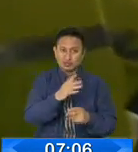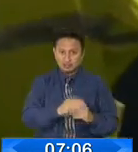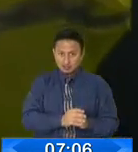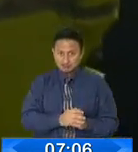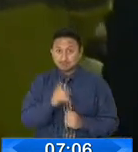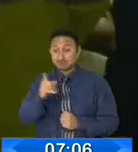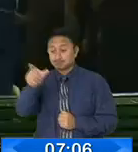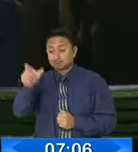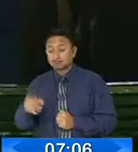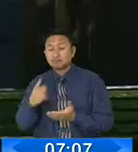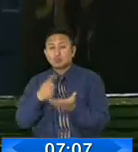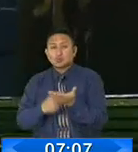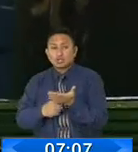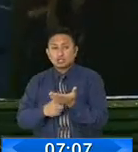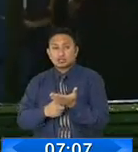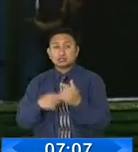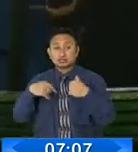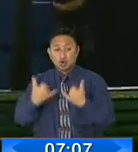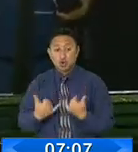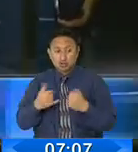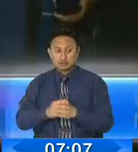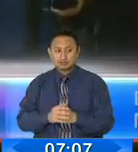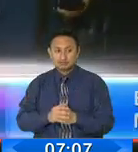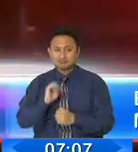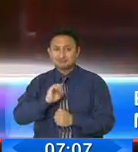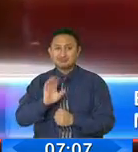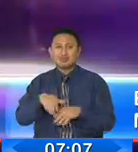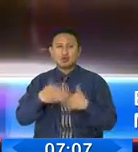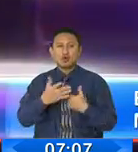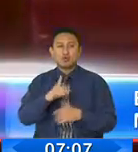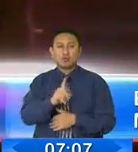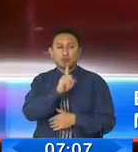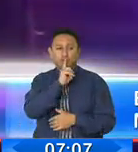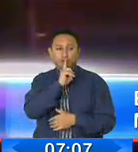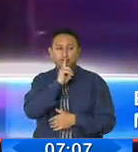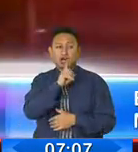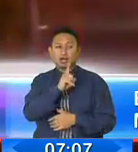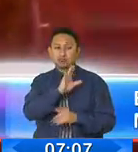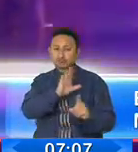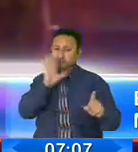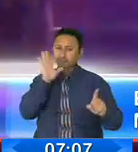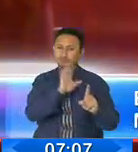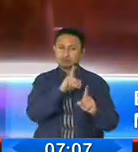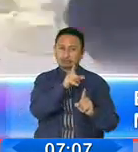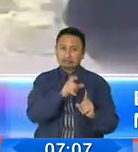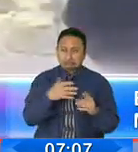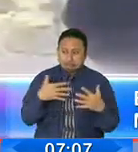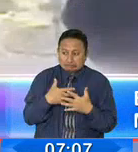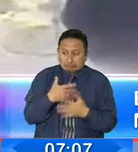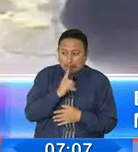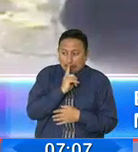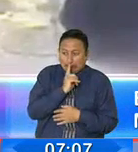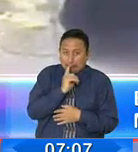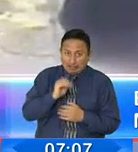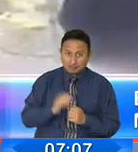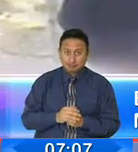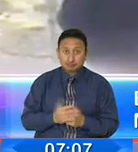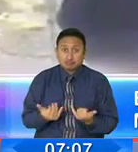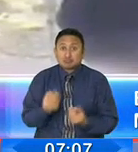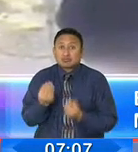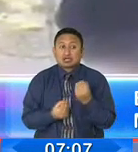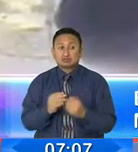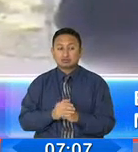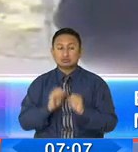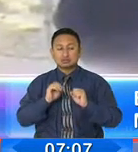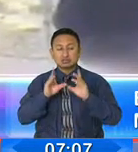que el miedo se ha convertido en el mecanismo más atroz de censura y represión. Ante esta realidad apuntan, solo queda